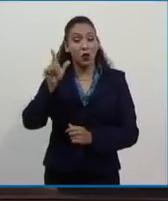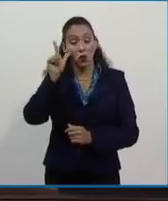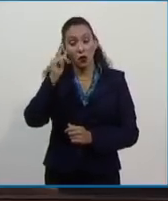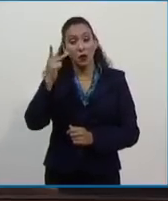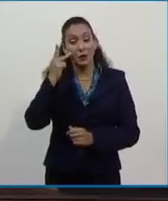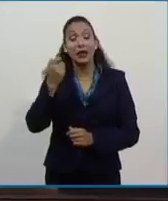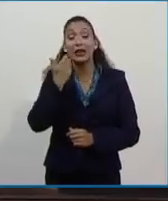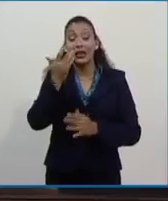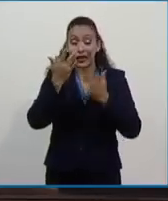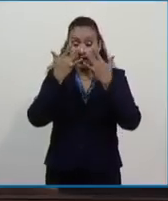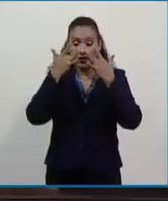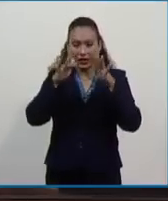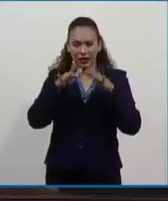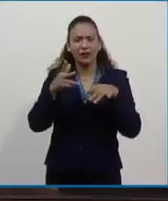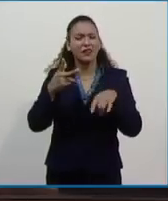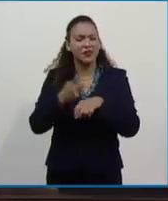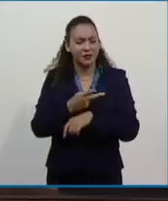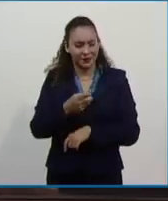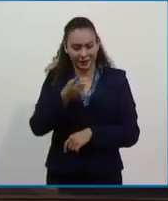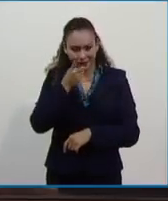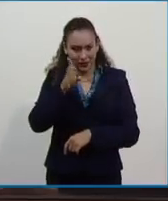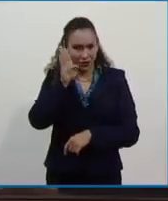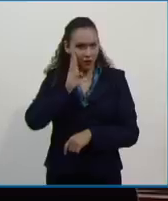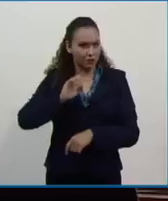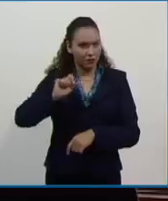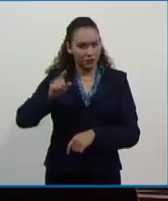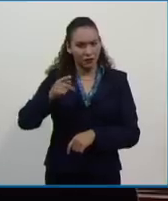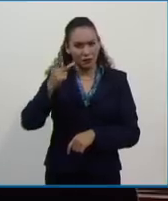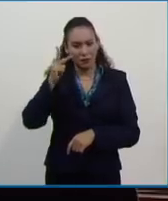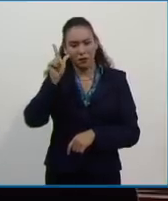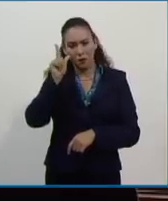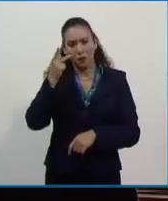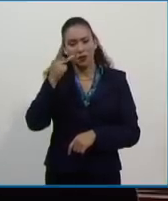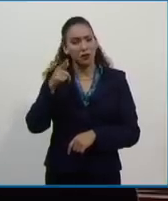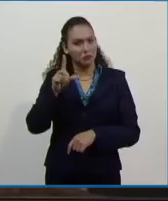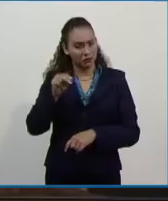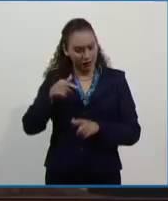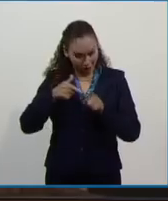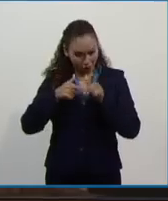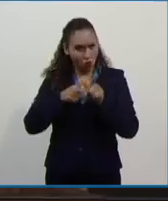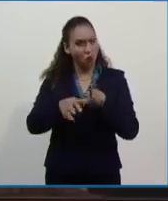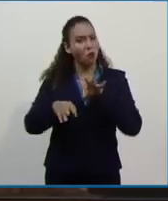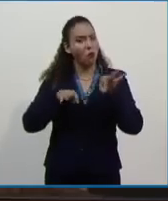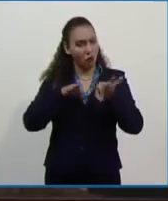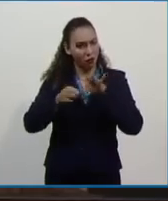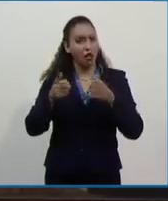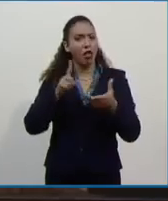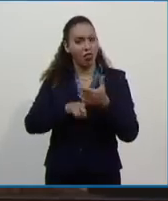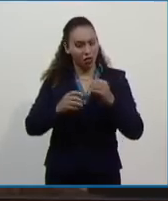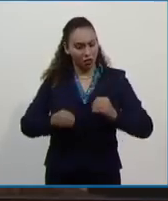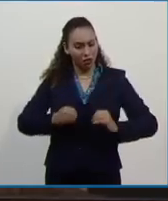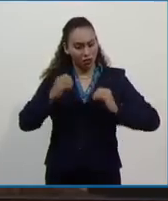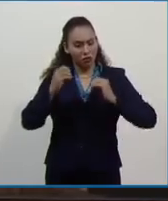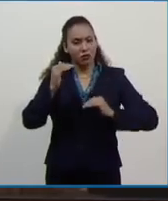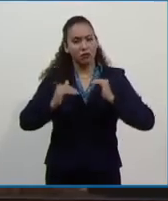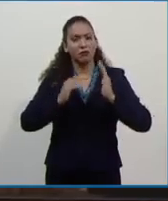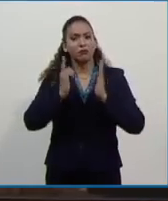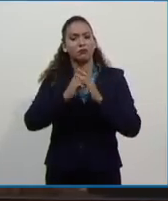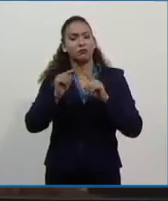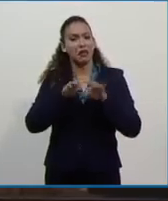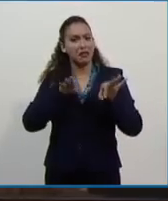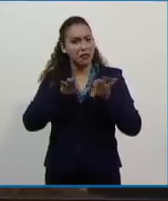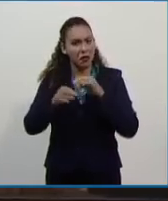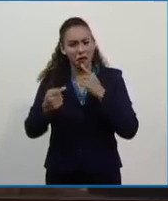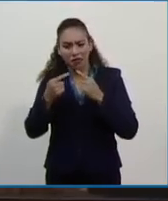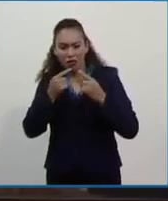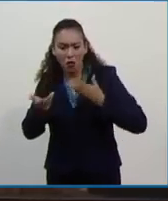lo siguiente. La ministra presidenta continúa con los trabajos jurisdiccionales y administrativos inherentes a su cargo y mantiene diálogo